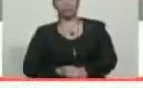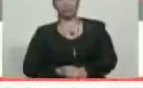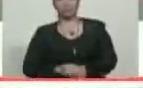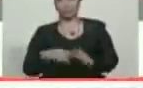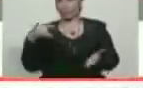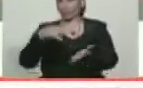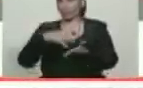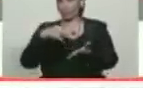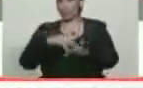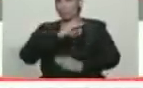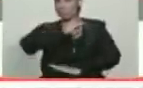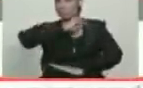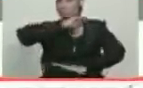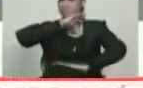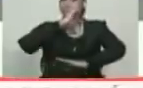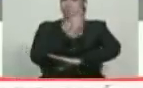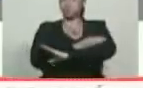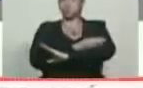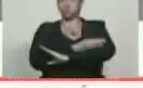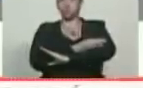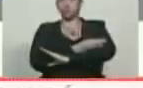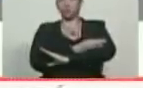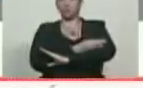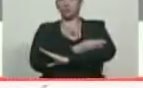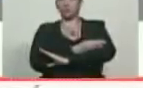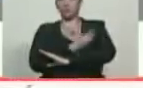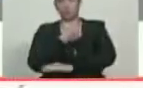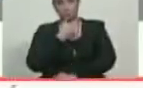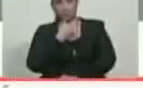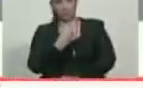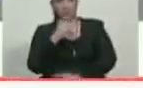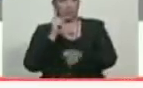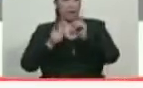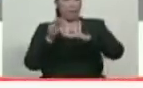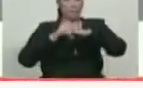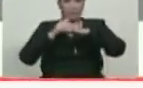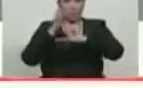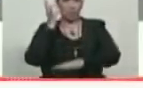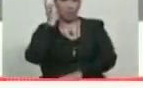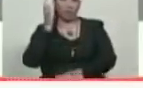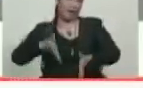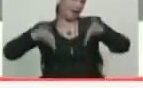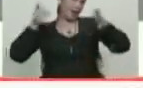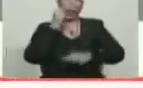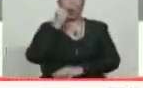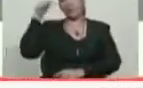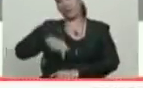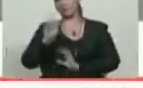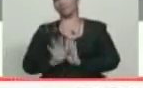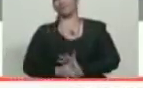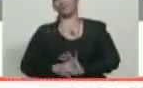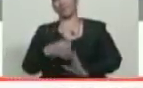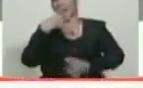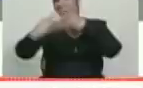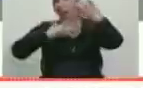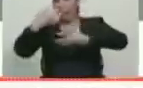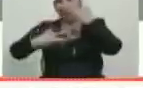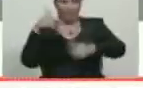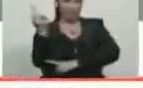Carabobo es una fuerza. Y le voy a decir algo, perdónenme las mujeres, pero ganaron los hombres aquí.